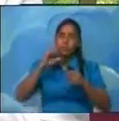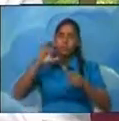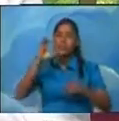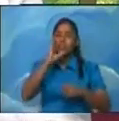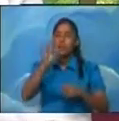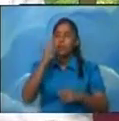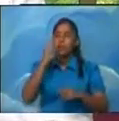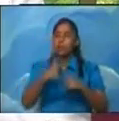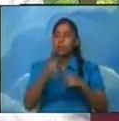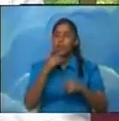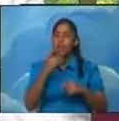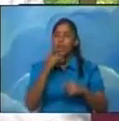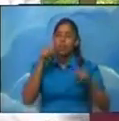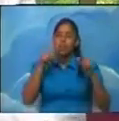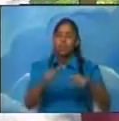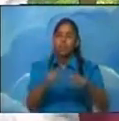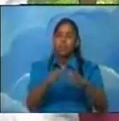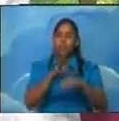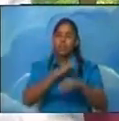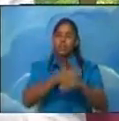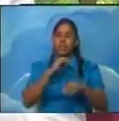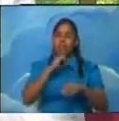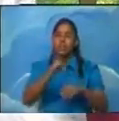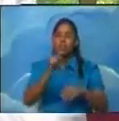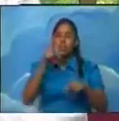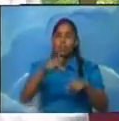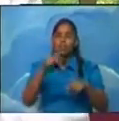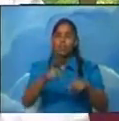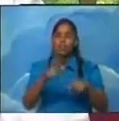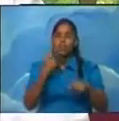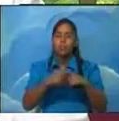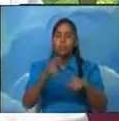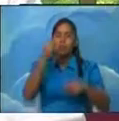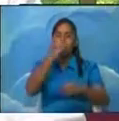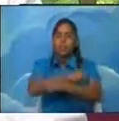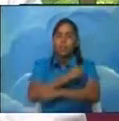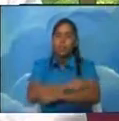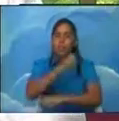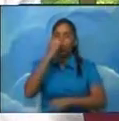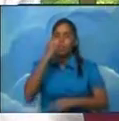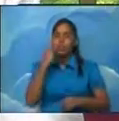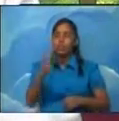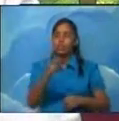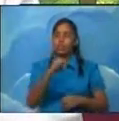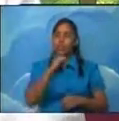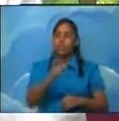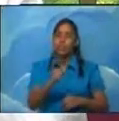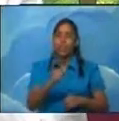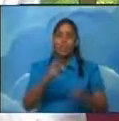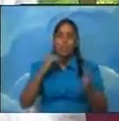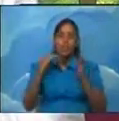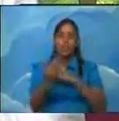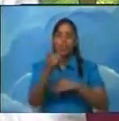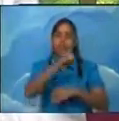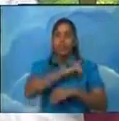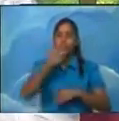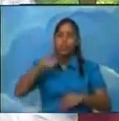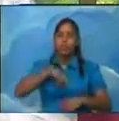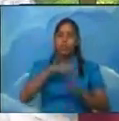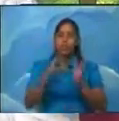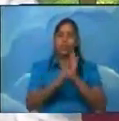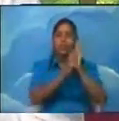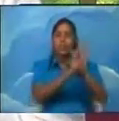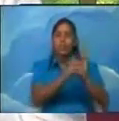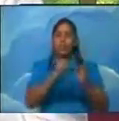es algo que se obedece a eso, porque es una necesidad. Pero obedecer a lo que Dios nos manda es ir en contra de nuestra voluntad,